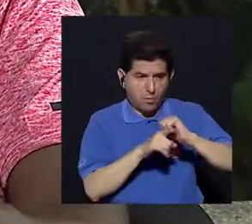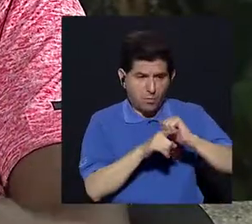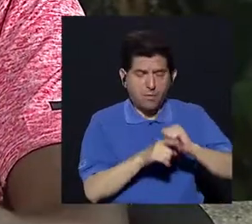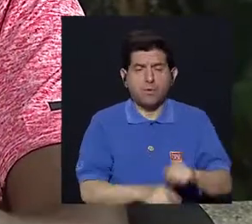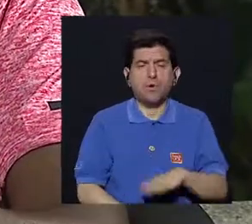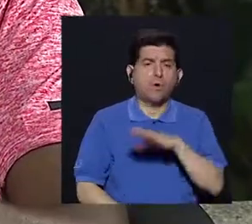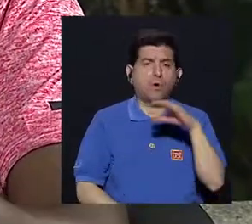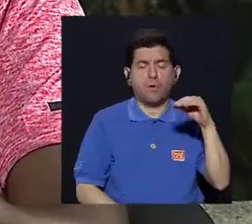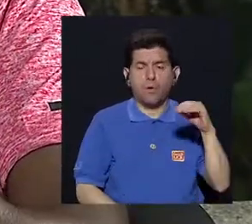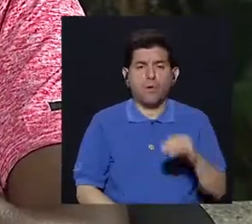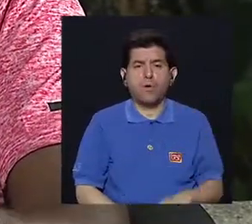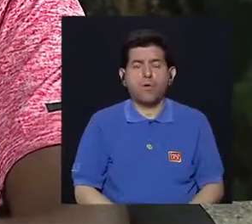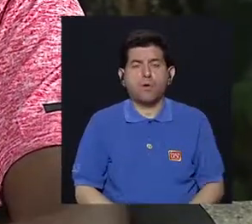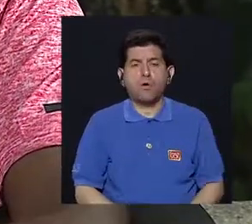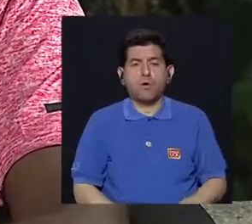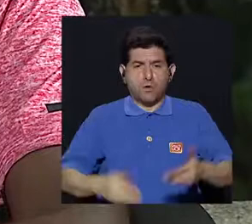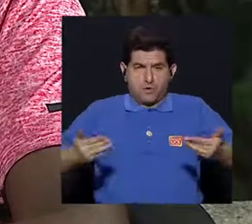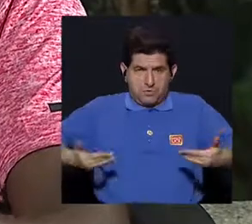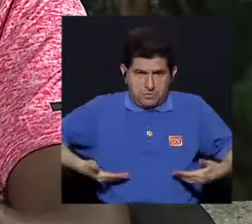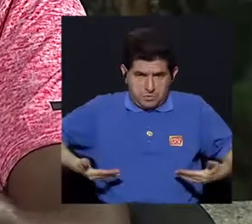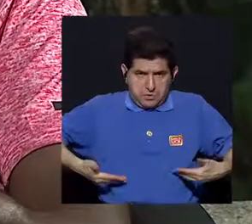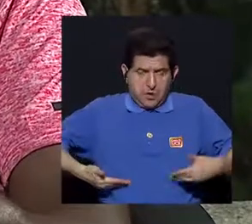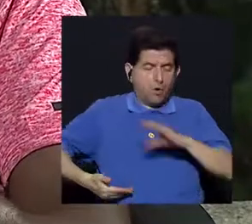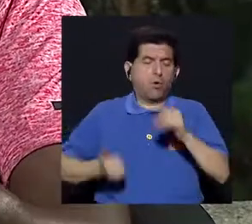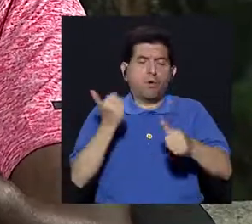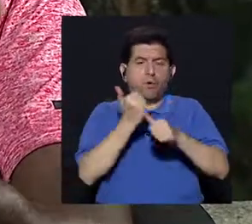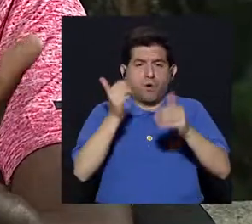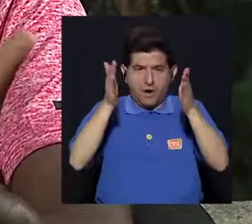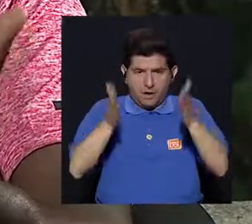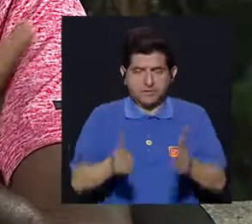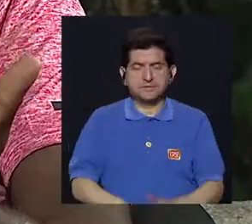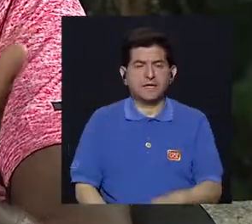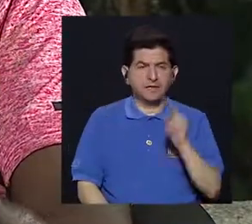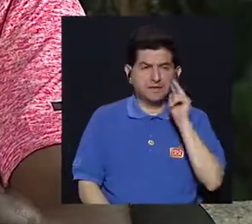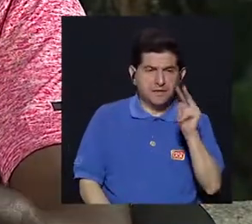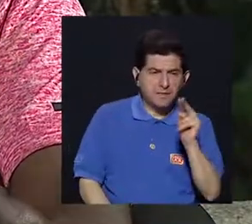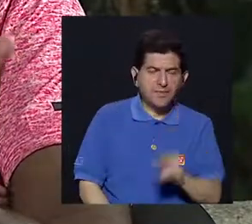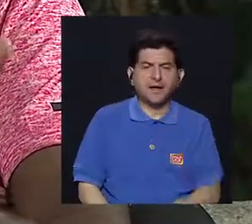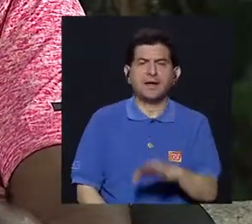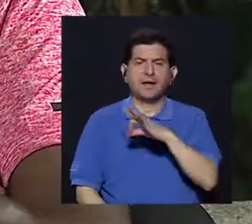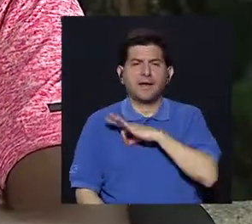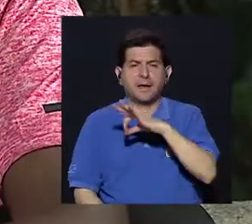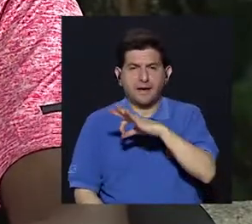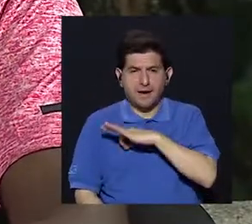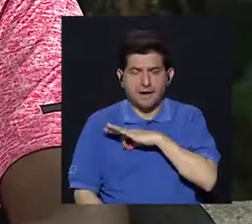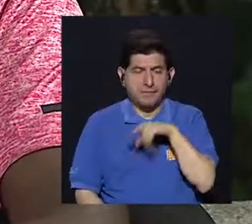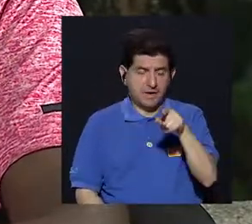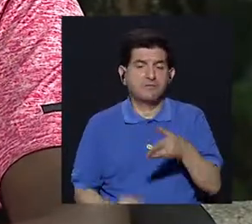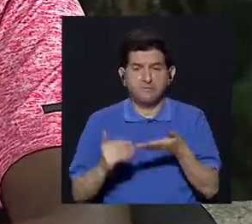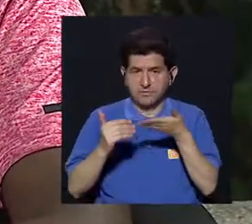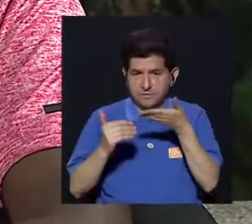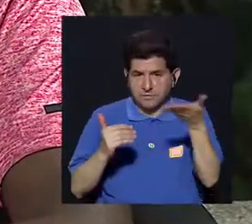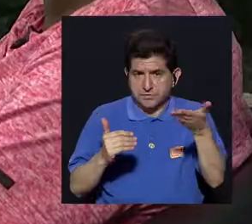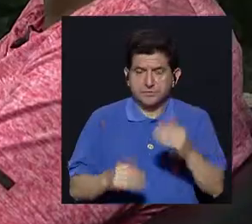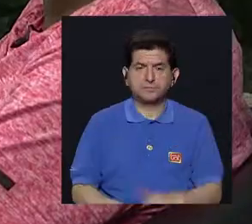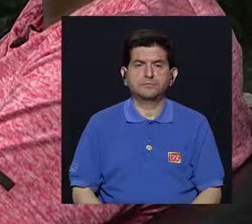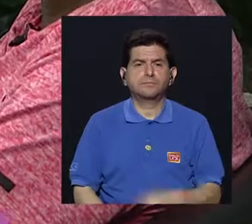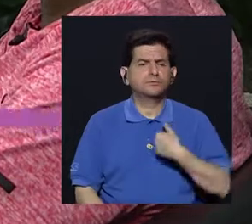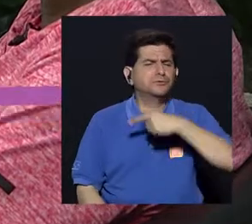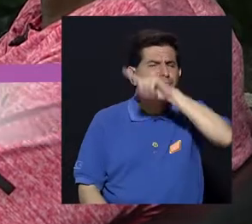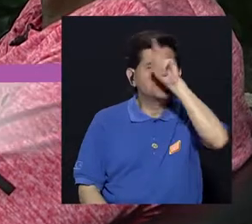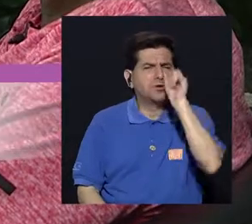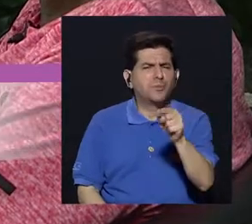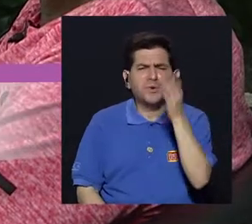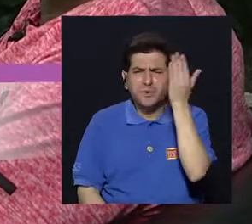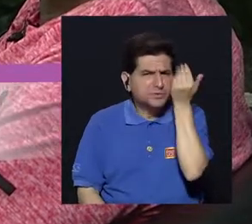asistente. Yo creo que siempre se van a ver el desarrollo, el beneficio de estos factores. Es que lo